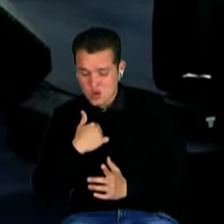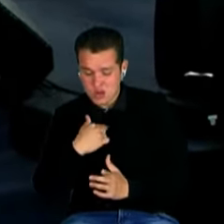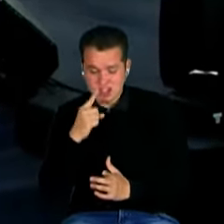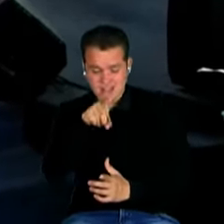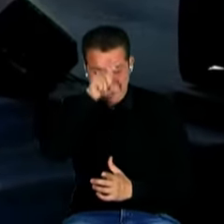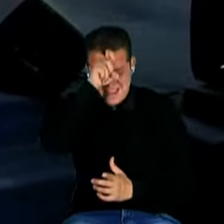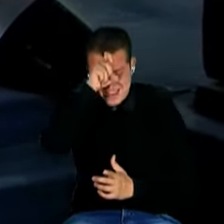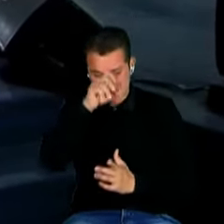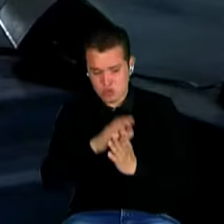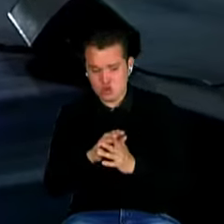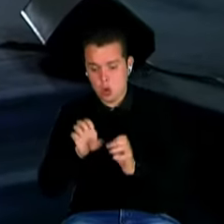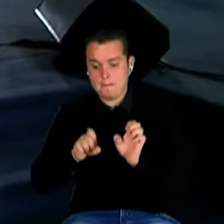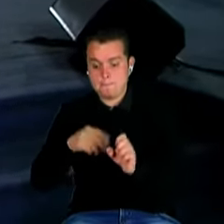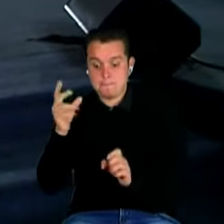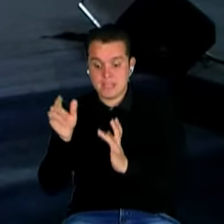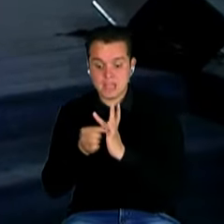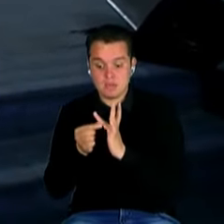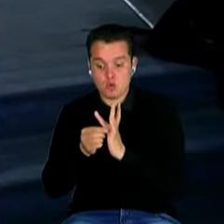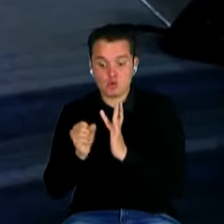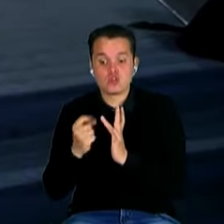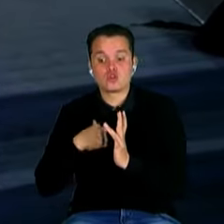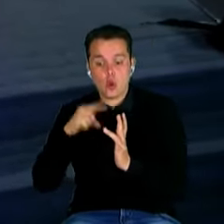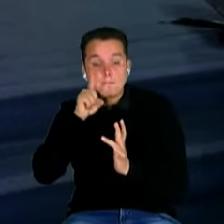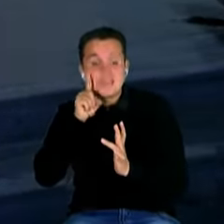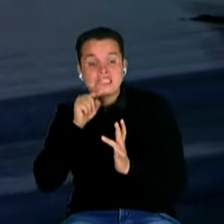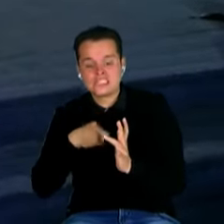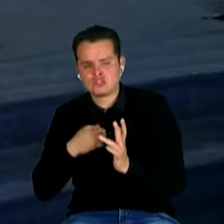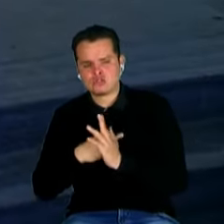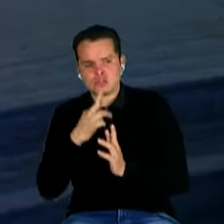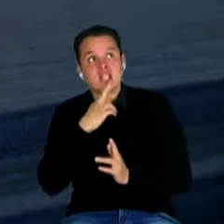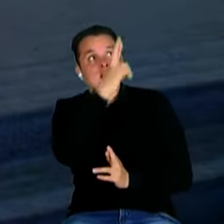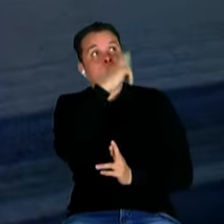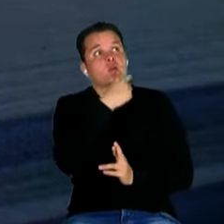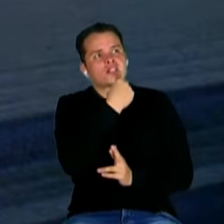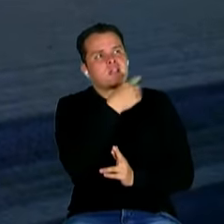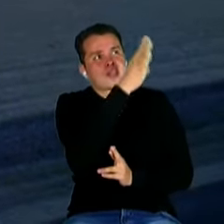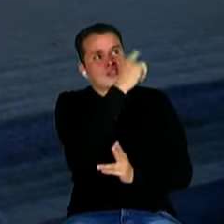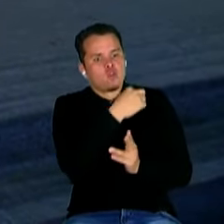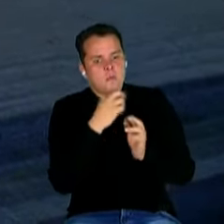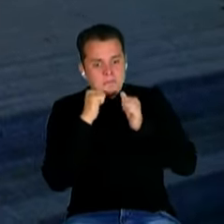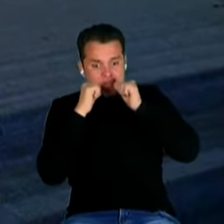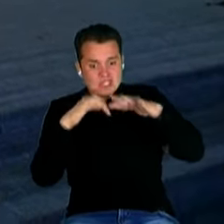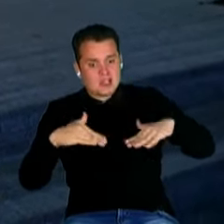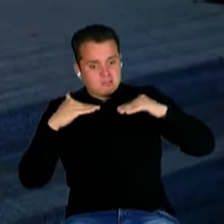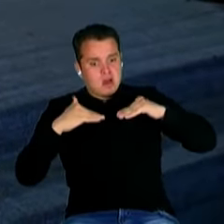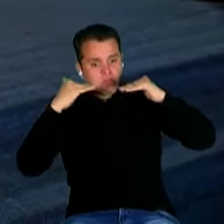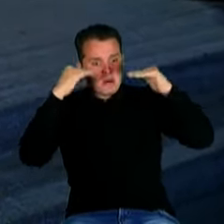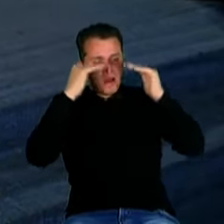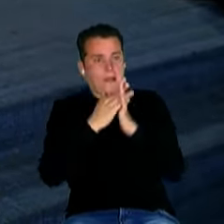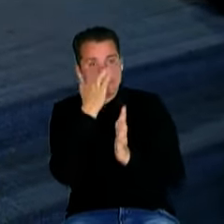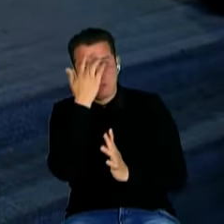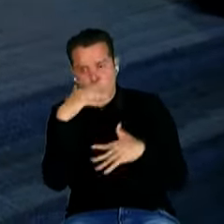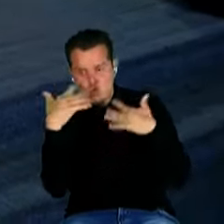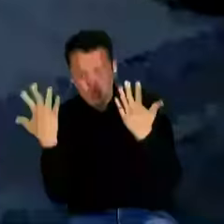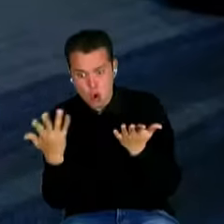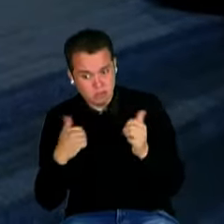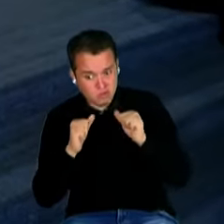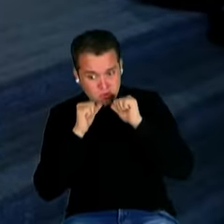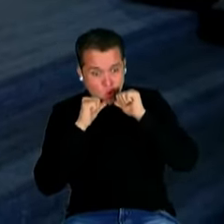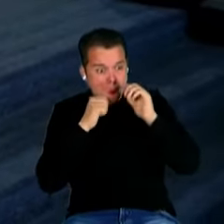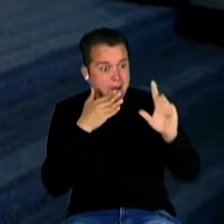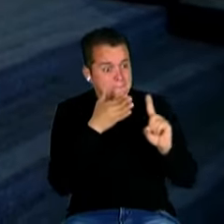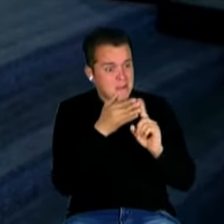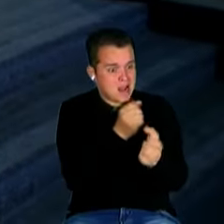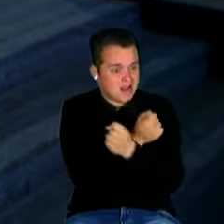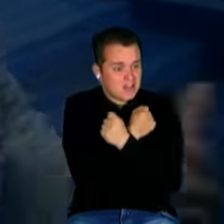en Egipto, negué a mi mujer, mentí. Y la respuesta de Dios es que me bendice aún más. ¿Cómo no lo voy a amar?